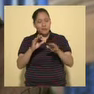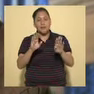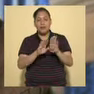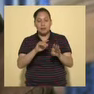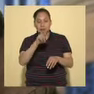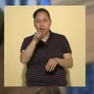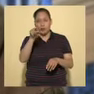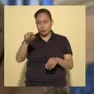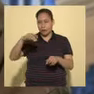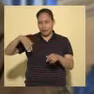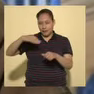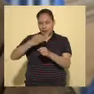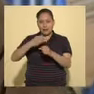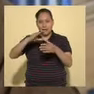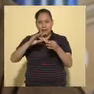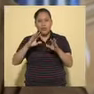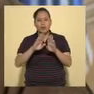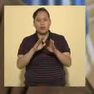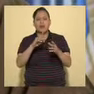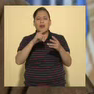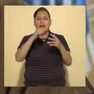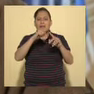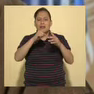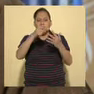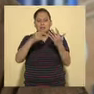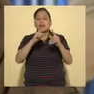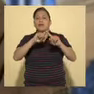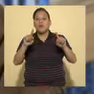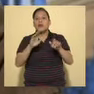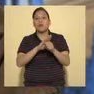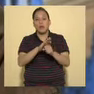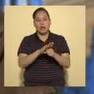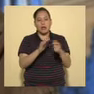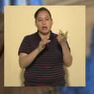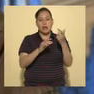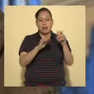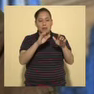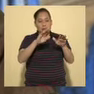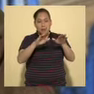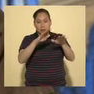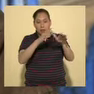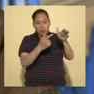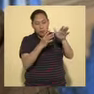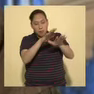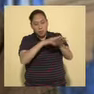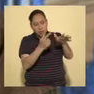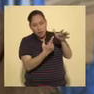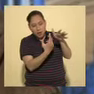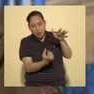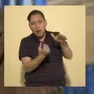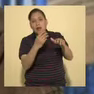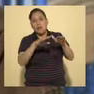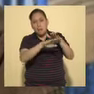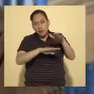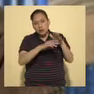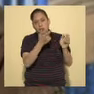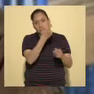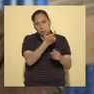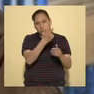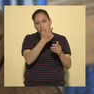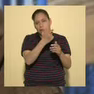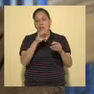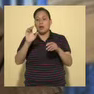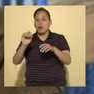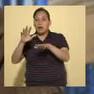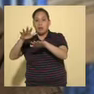tú decías esto, ¿en qué variaba? Obviamente es en los costos. Yo aquí sí les recomiendo que sí podemos hacer el tamiz metabólico